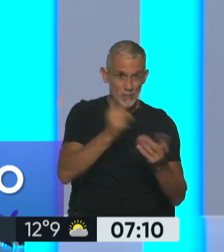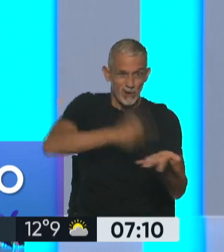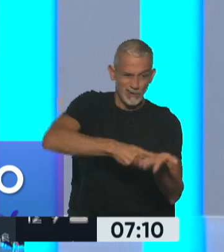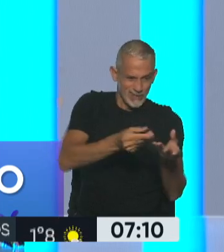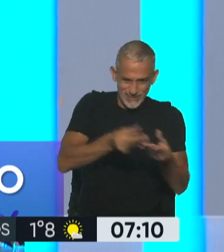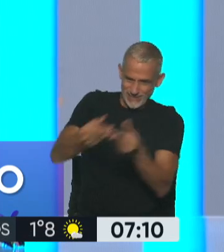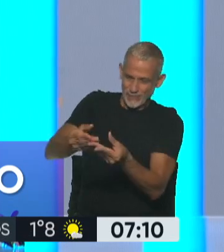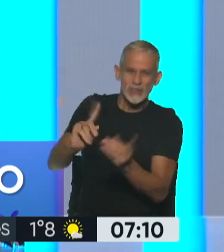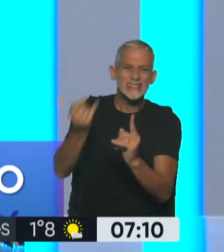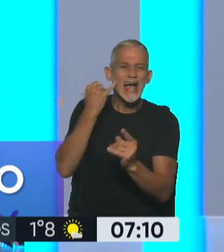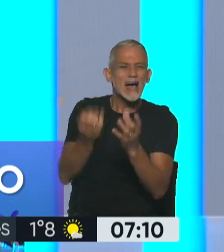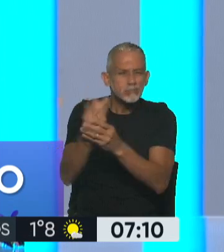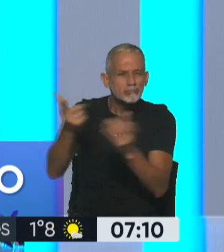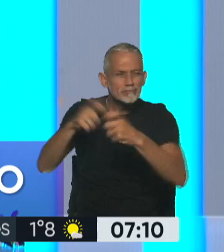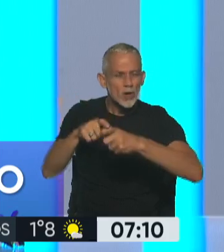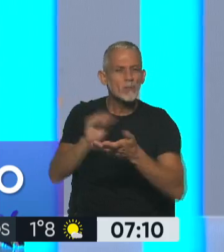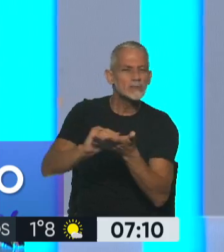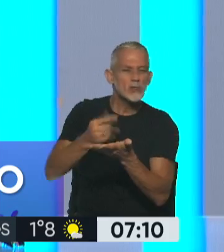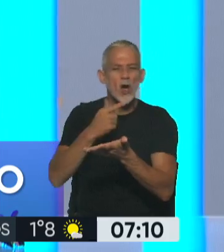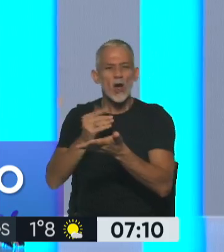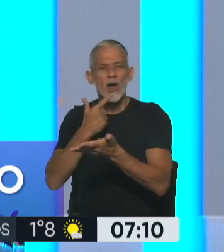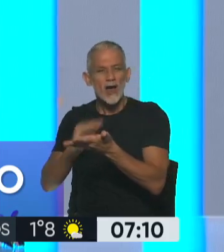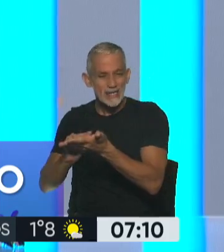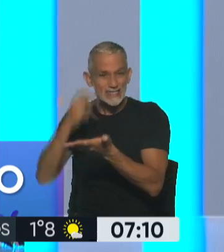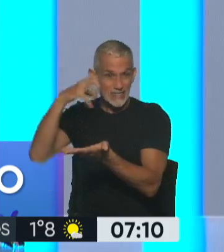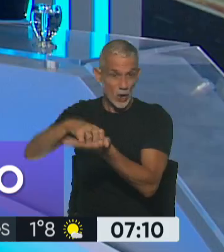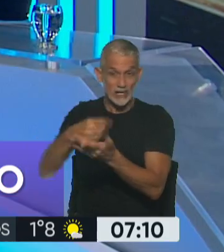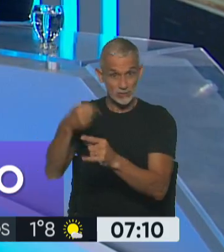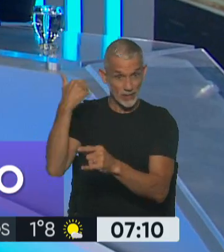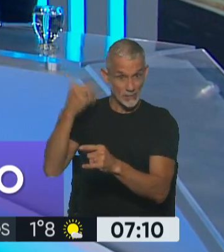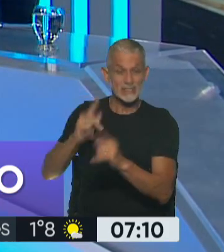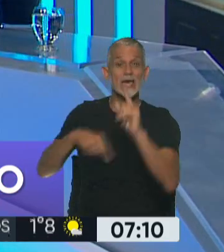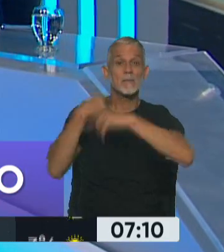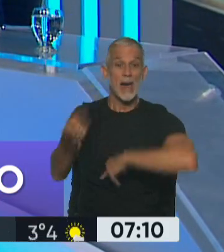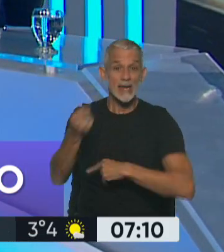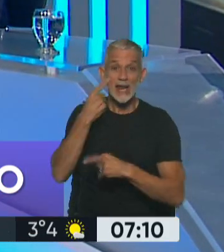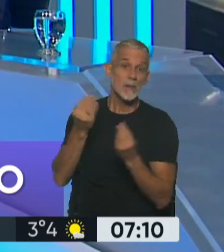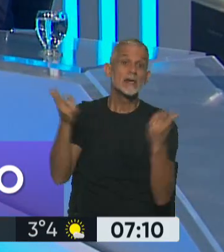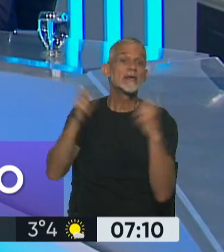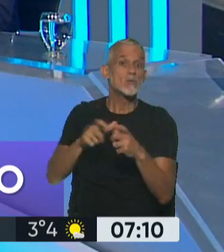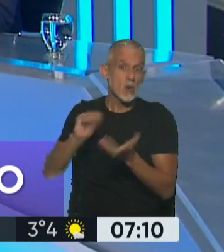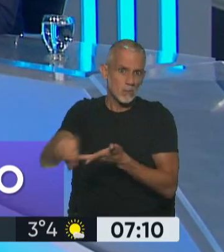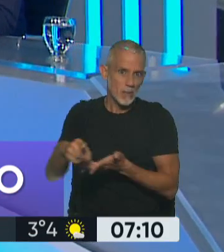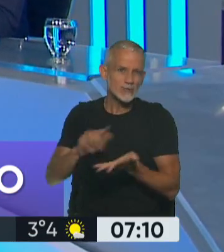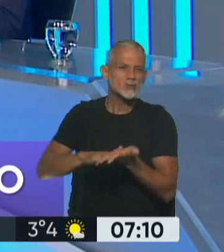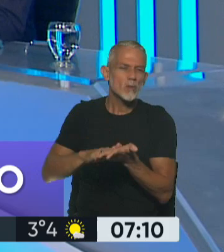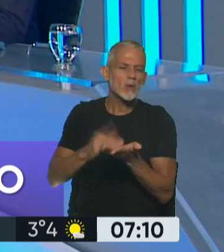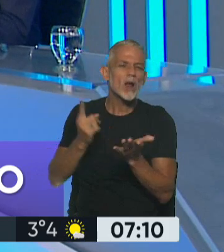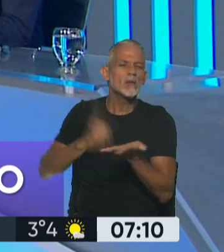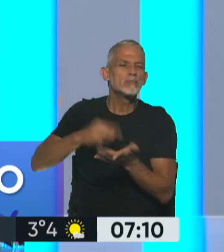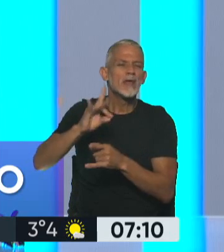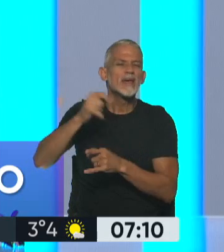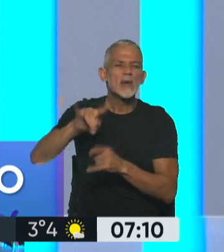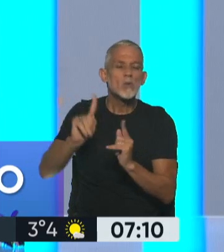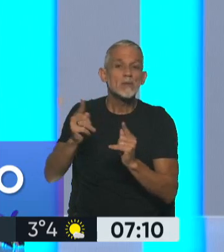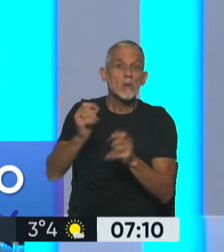se discutió y se conformó finalmente la comisión la semana pasada, y que mañana se espera ya una nueva reunión para tener respuestas, por